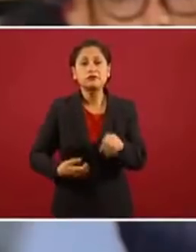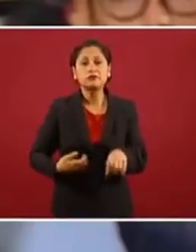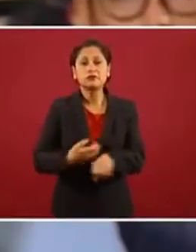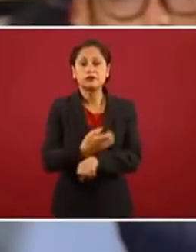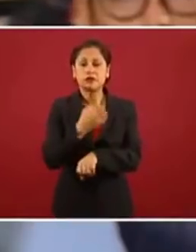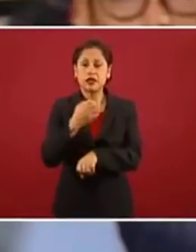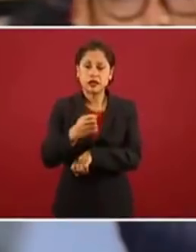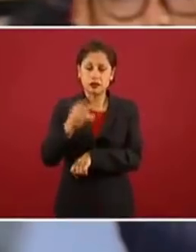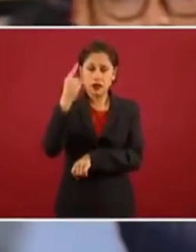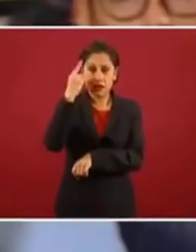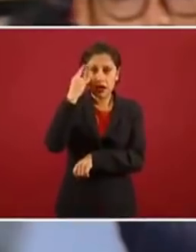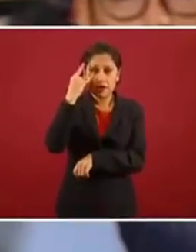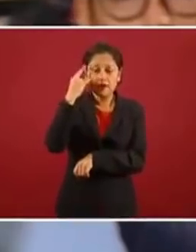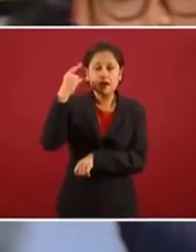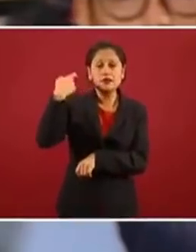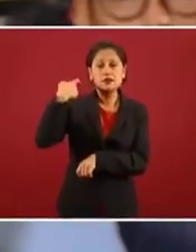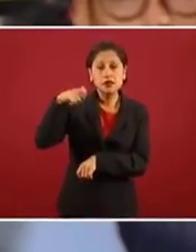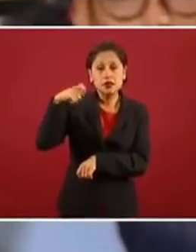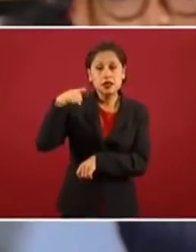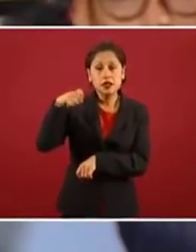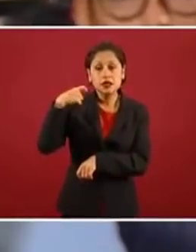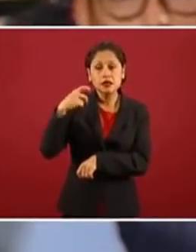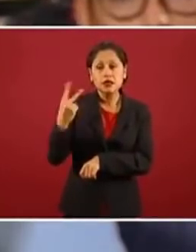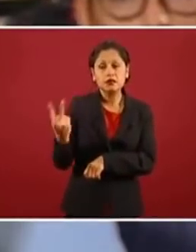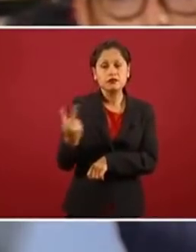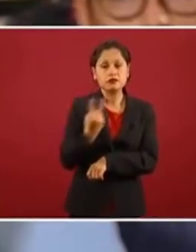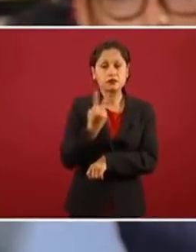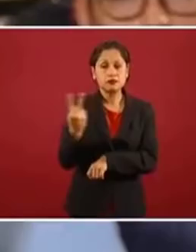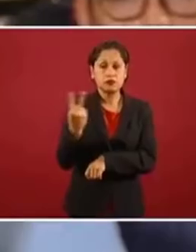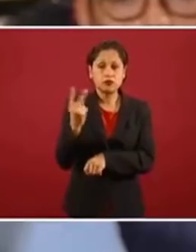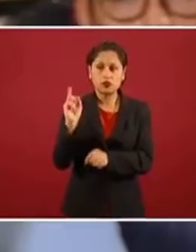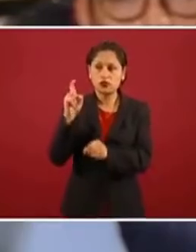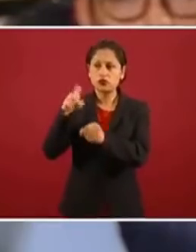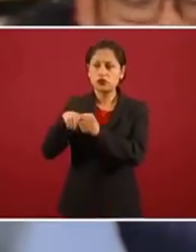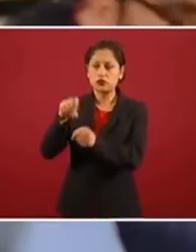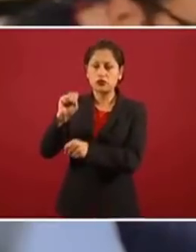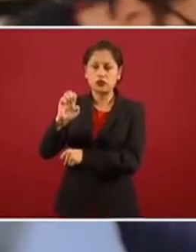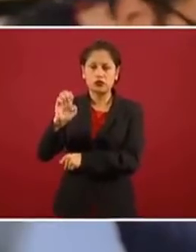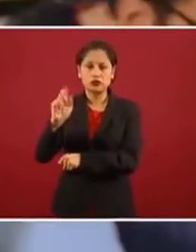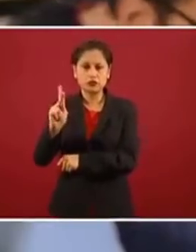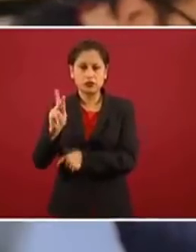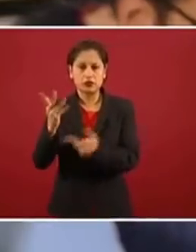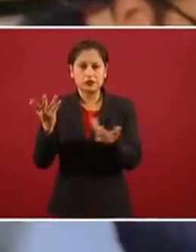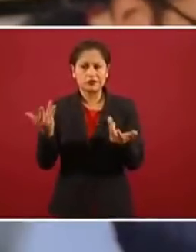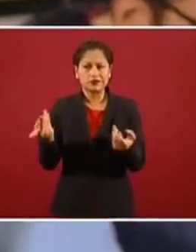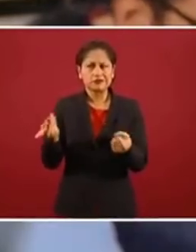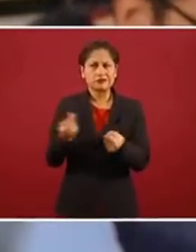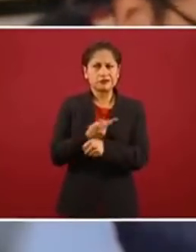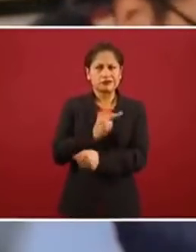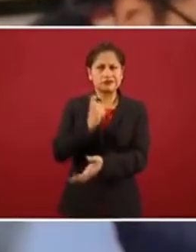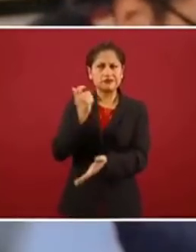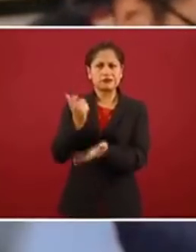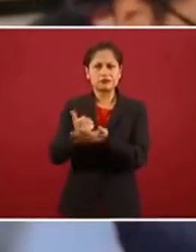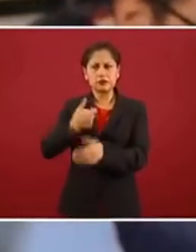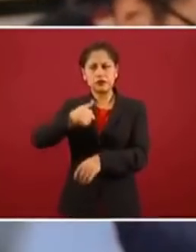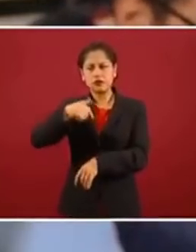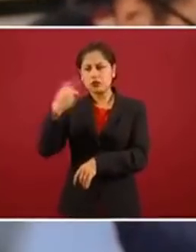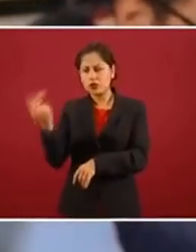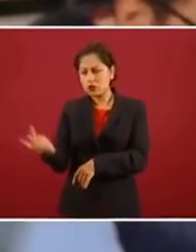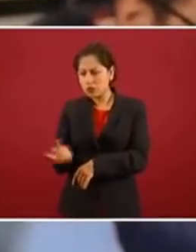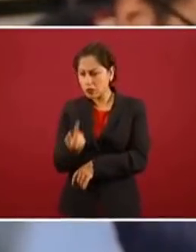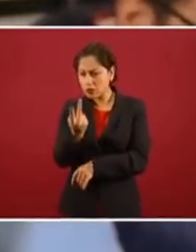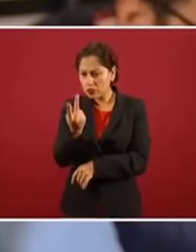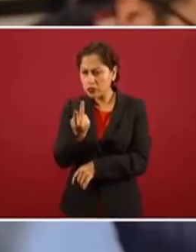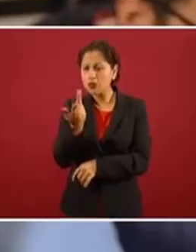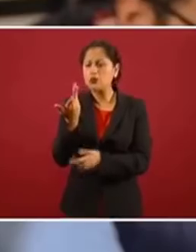dependen directamente de la Secretaría de Educación Pública. Yo le quisiera preguntar al respecto si hay algún atoro en este